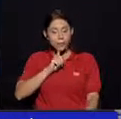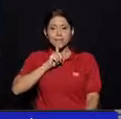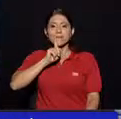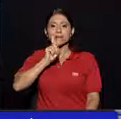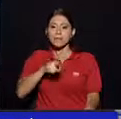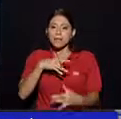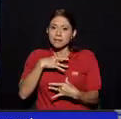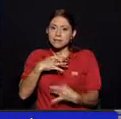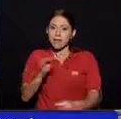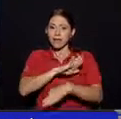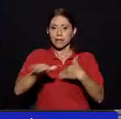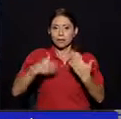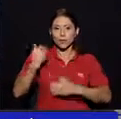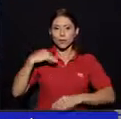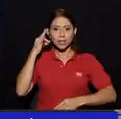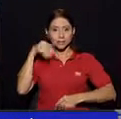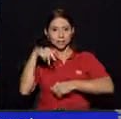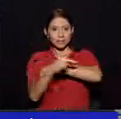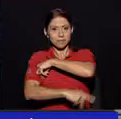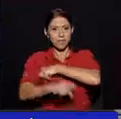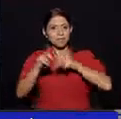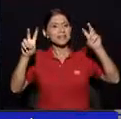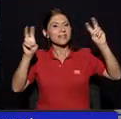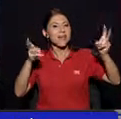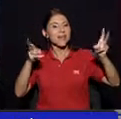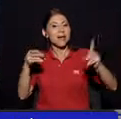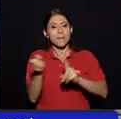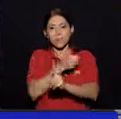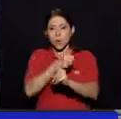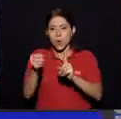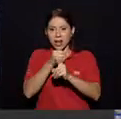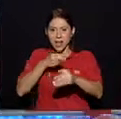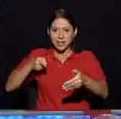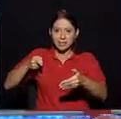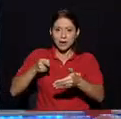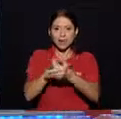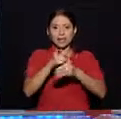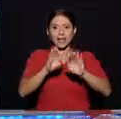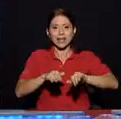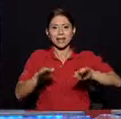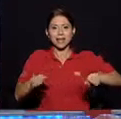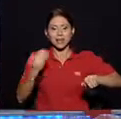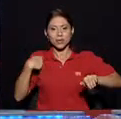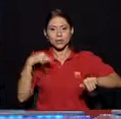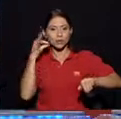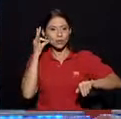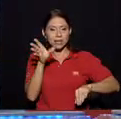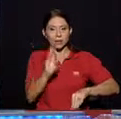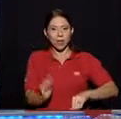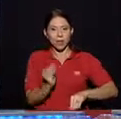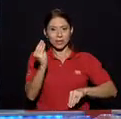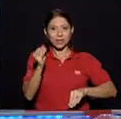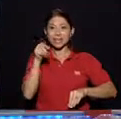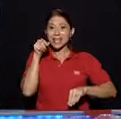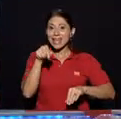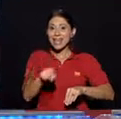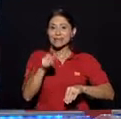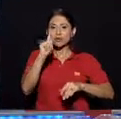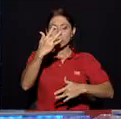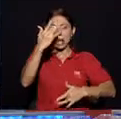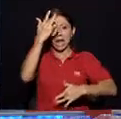verdad, a todos y a todas en este país. El tema de la violencia contra niños, niñas y adolescentes, que se ha convertido en